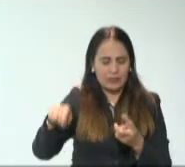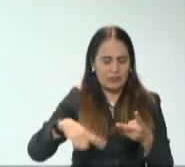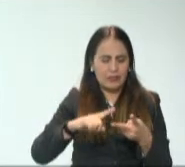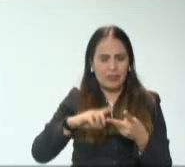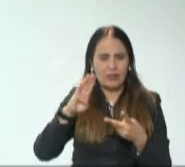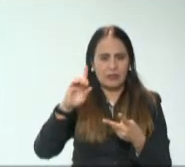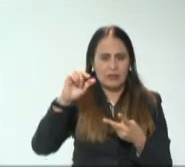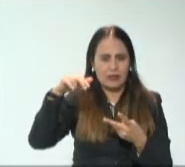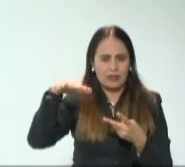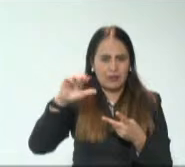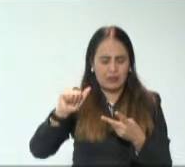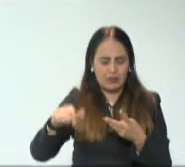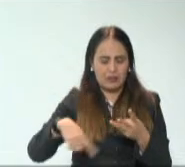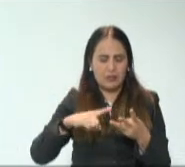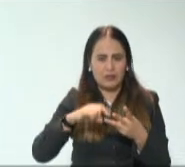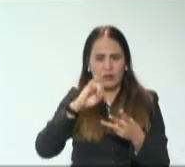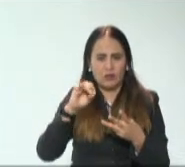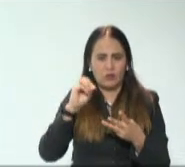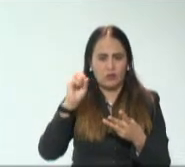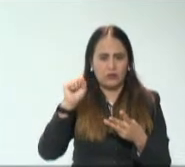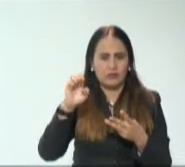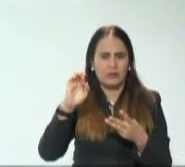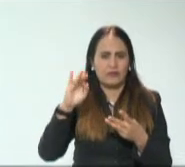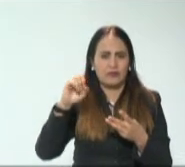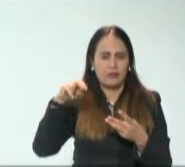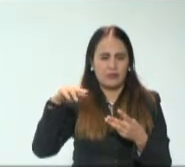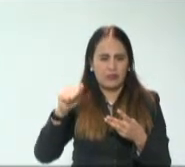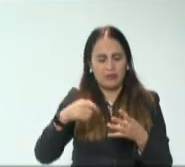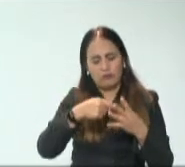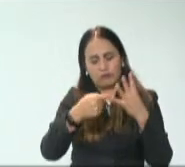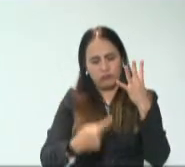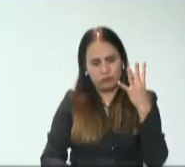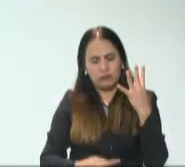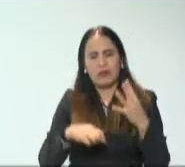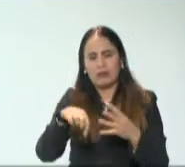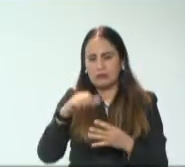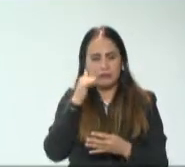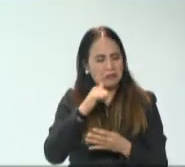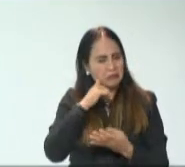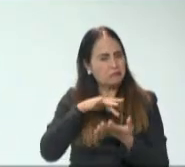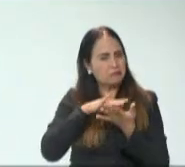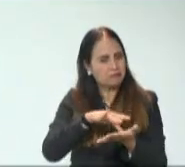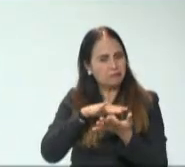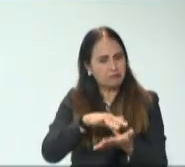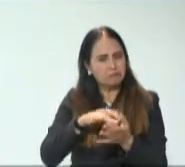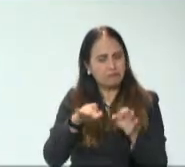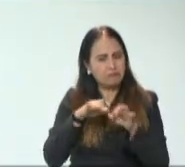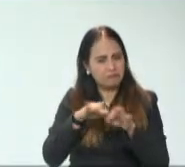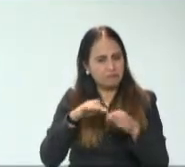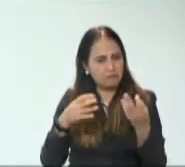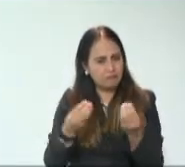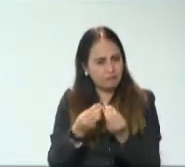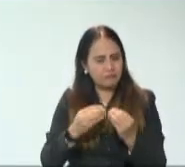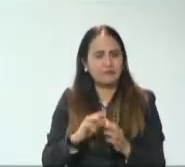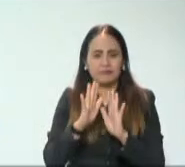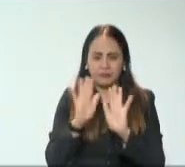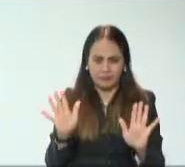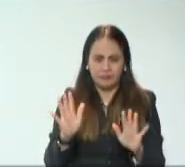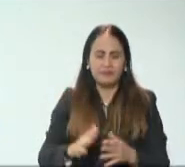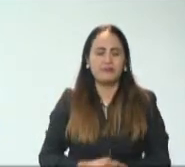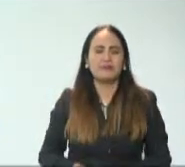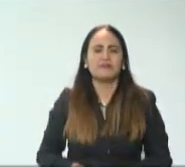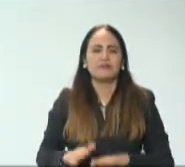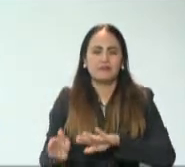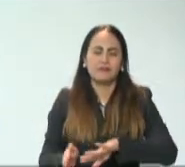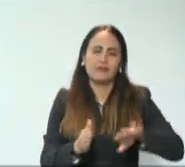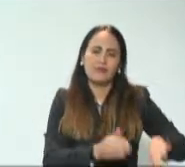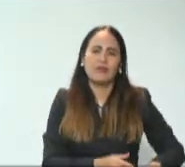José José Román y todos los demás comisionados bueno eh entro entro en el tema y a ver lo primero es que